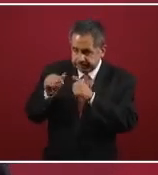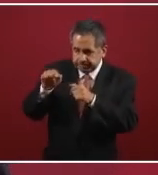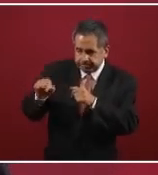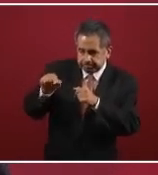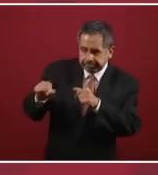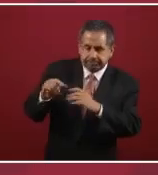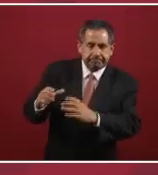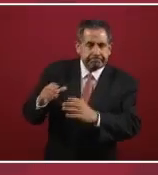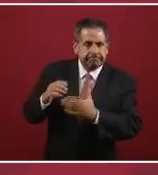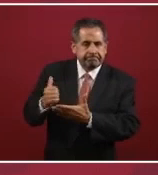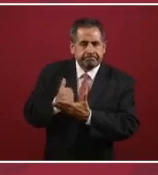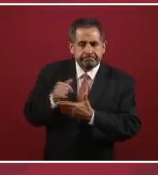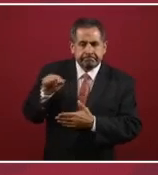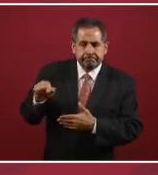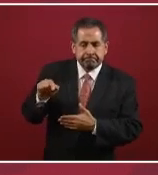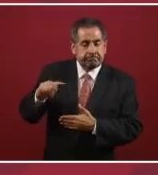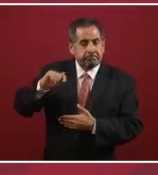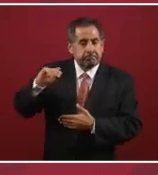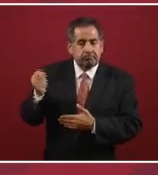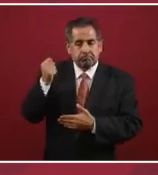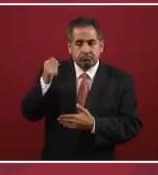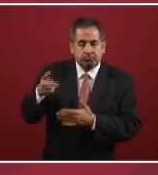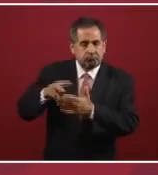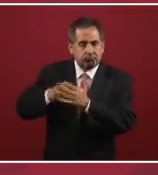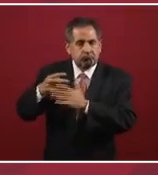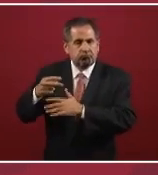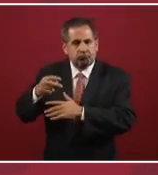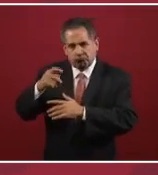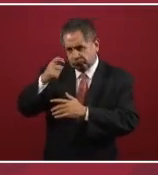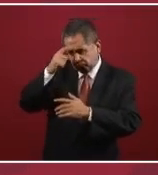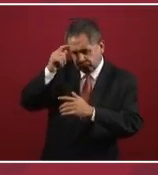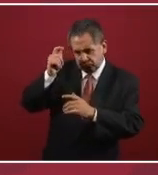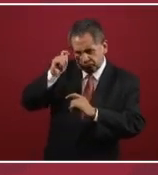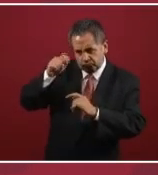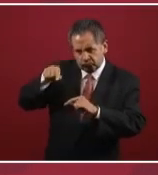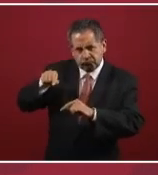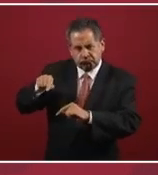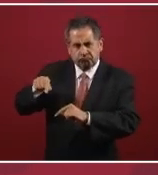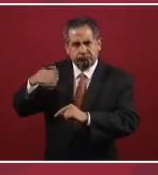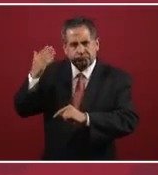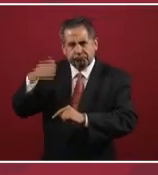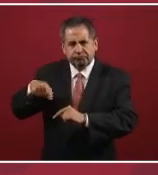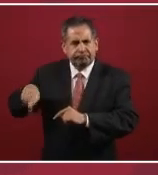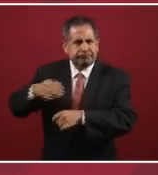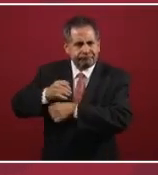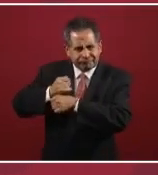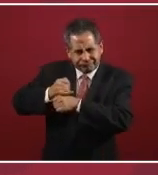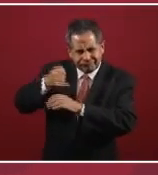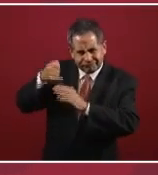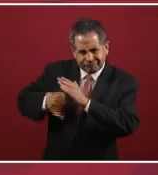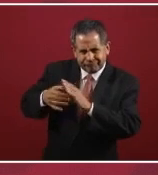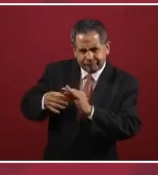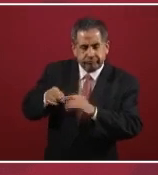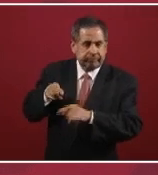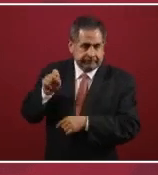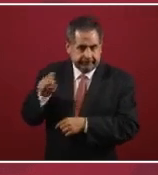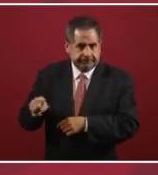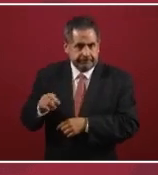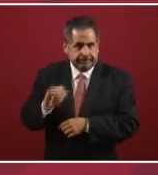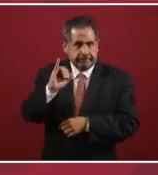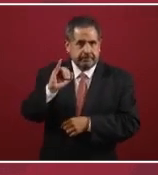los técnicos ingenieros los investigadores del instituto